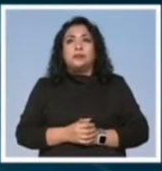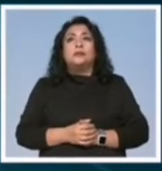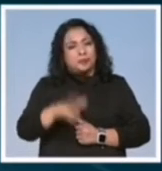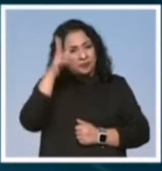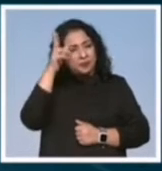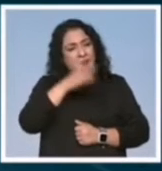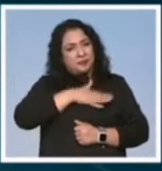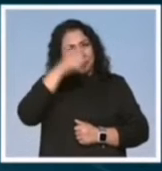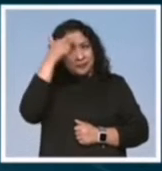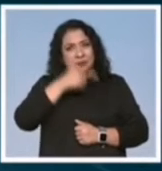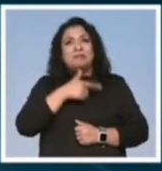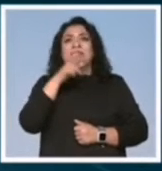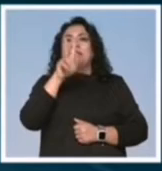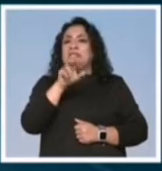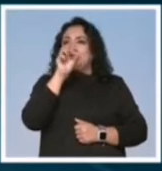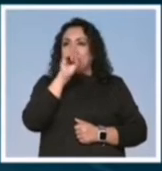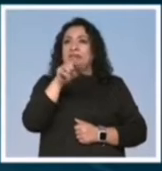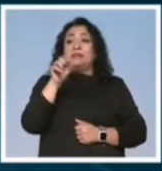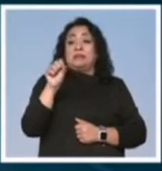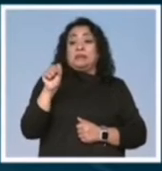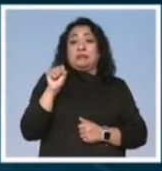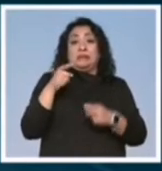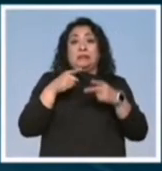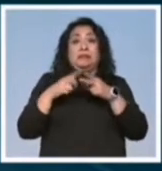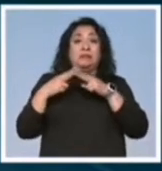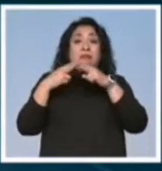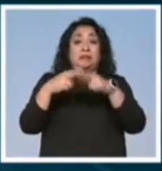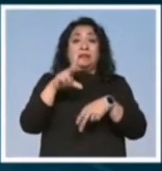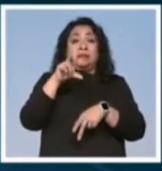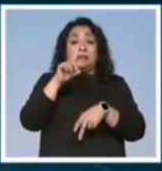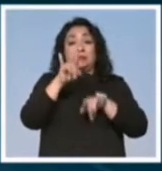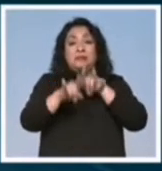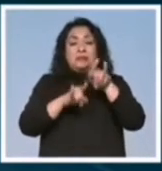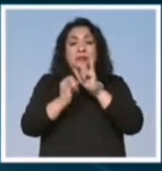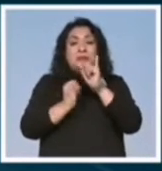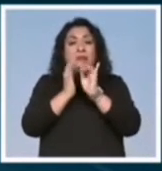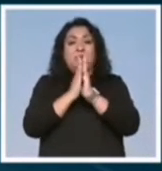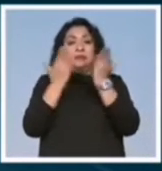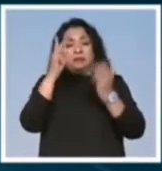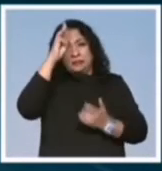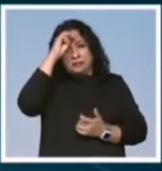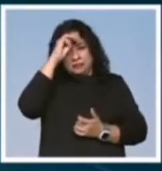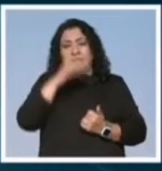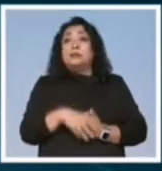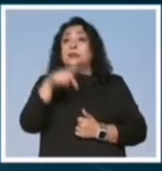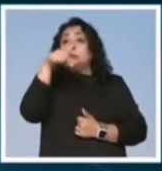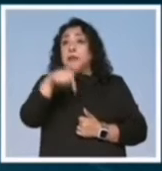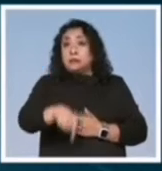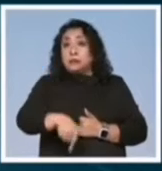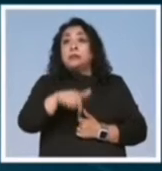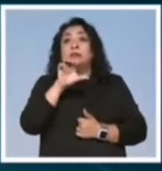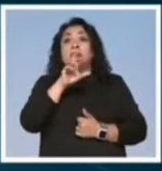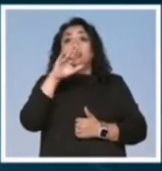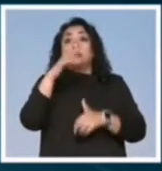¿Qué tal? Muy buenas noches. Efectivamente, este sábado comenzó la 30ª edición de la Feria Internacional del Libro de Monterrey. Aquí en Sintermex,